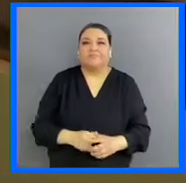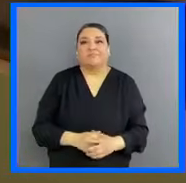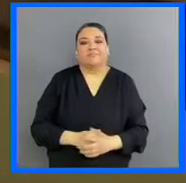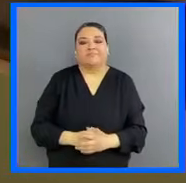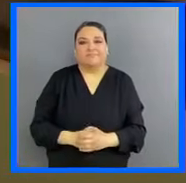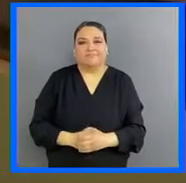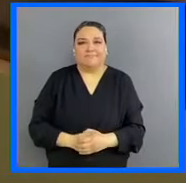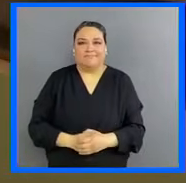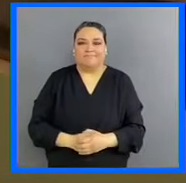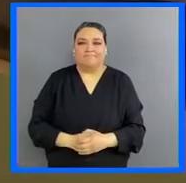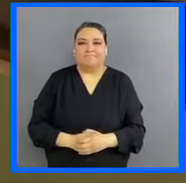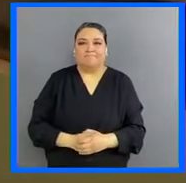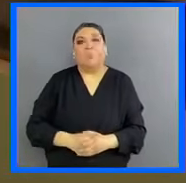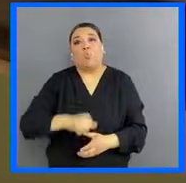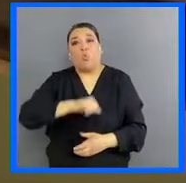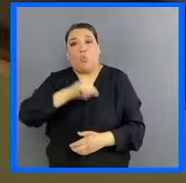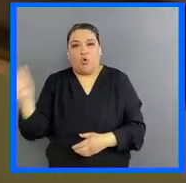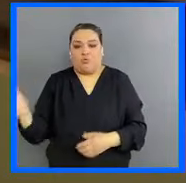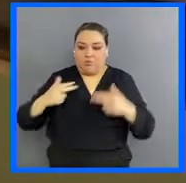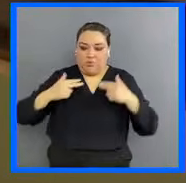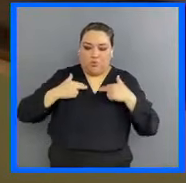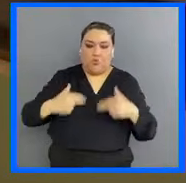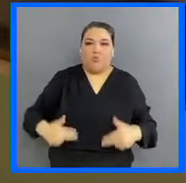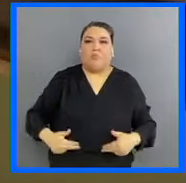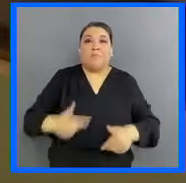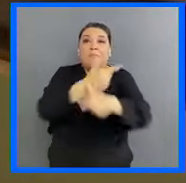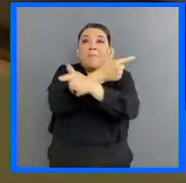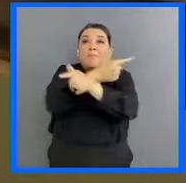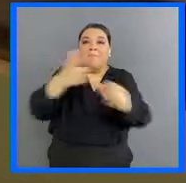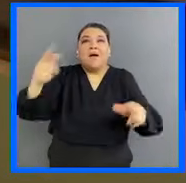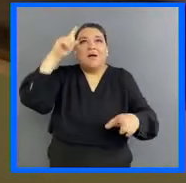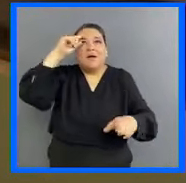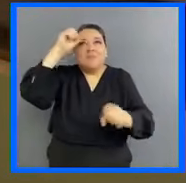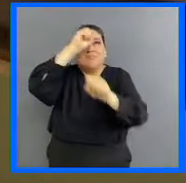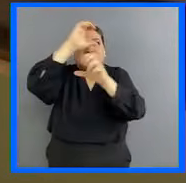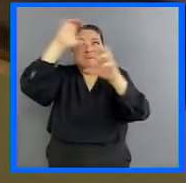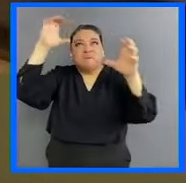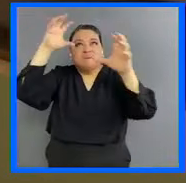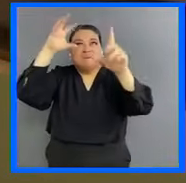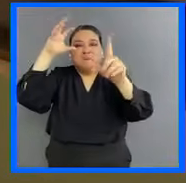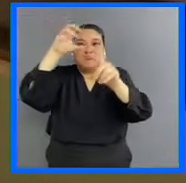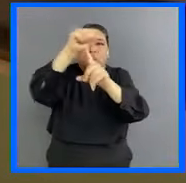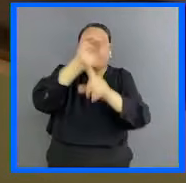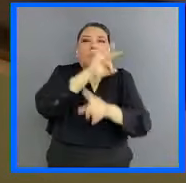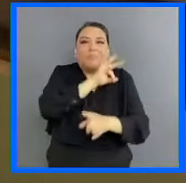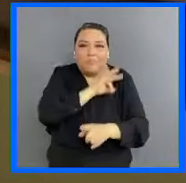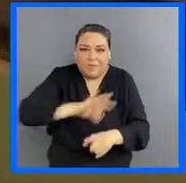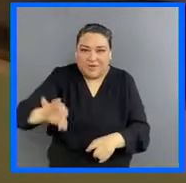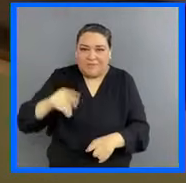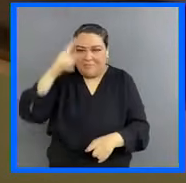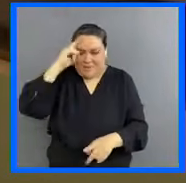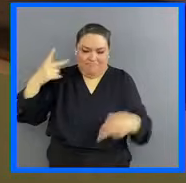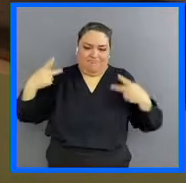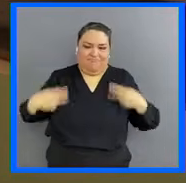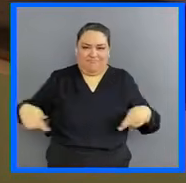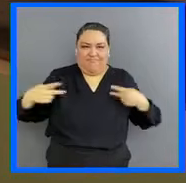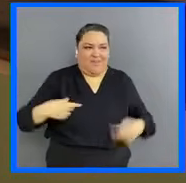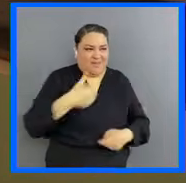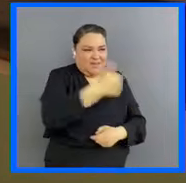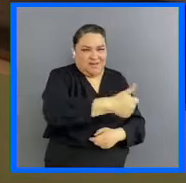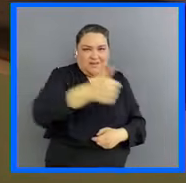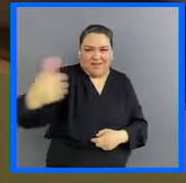El ideal del ser humano libre es posible si se crean condiciones para que cada persona pueda gozar de sus derechos económicos,